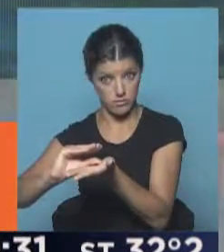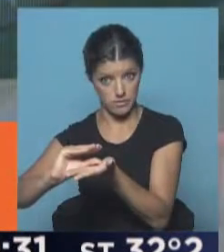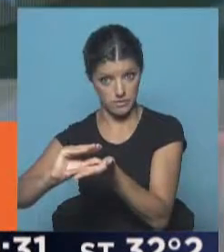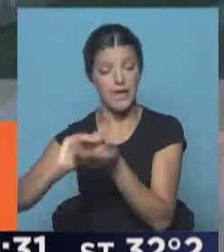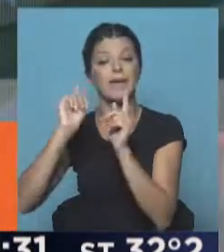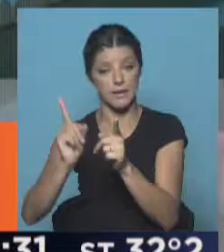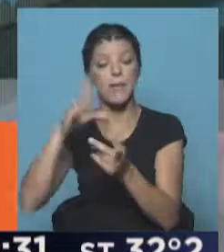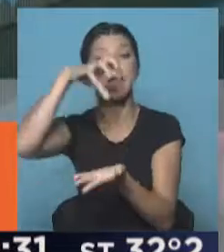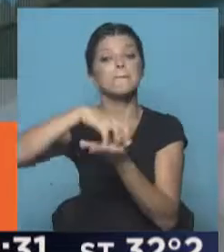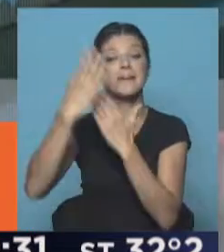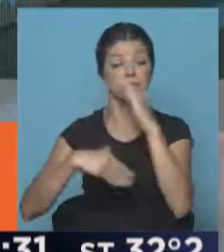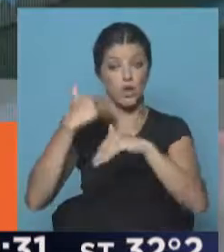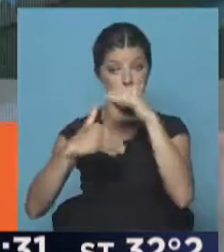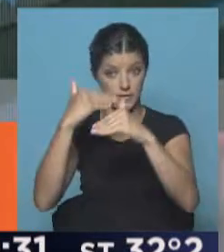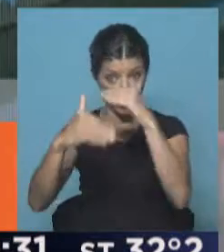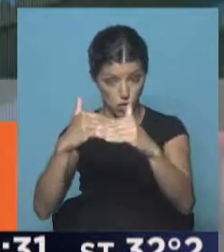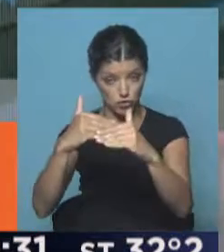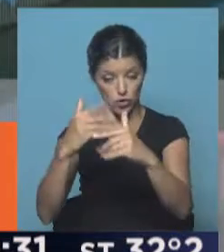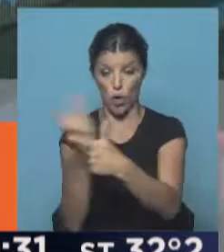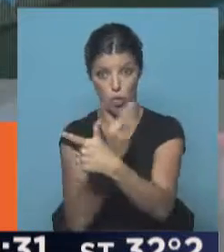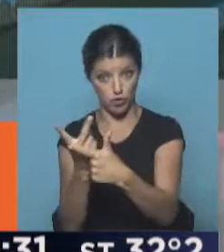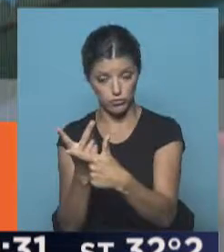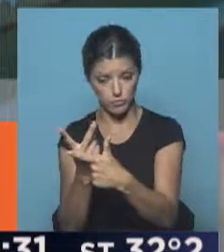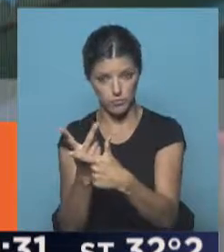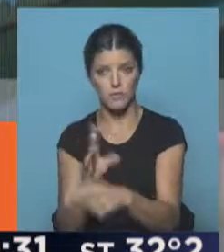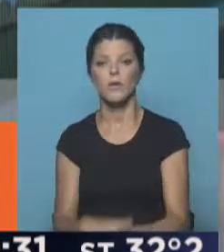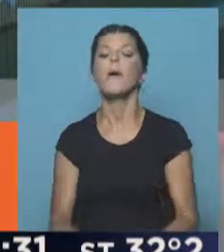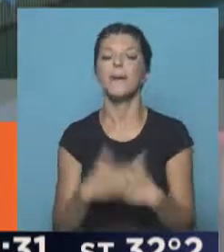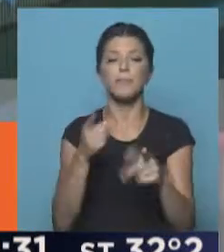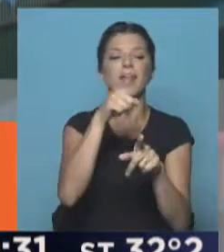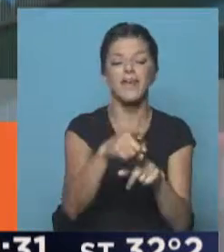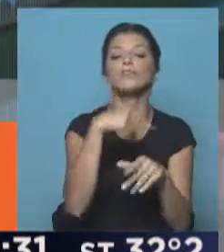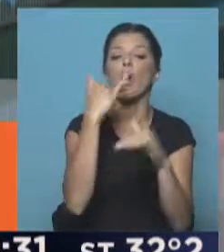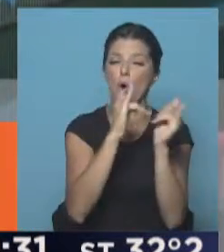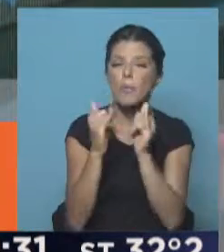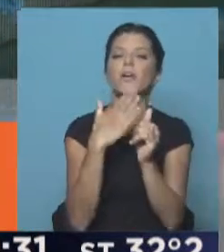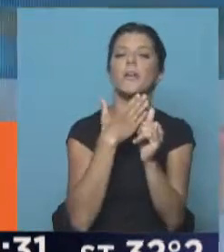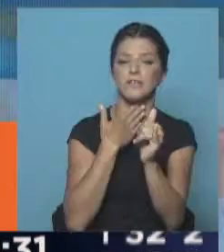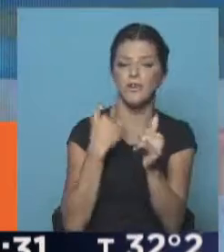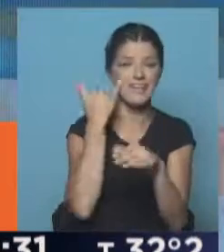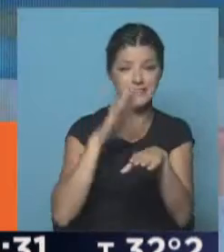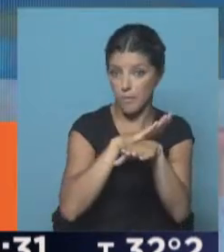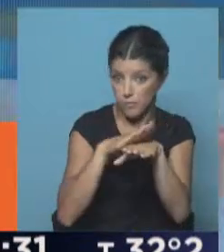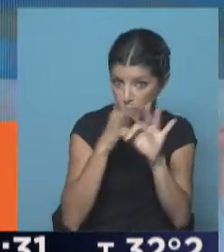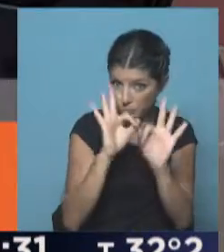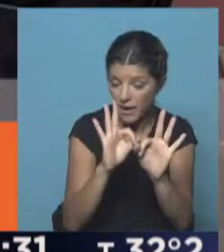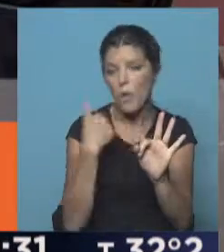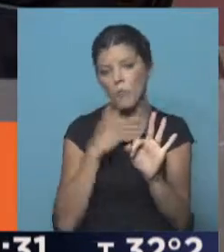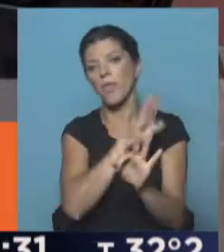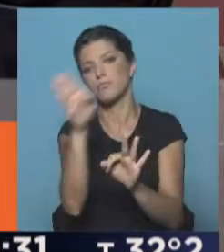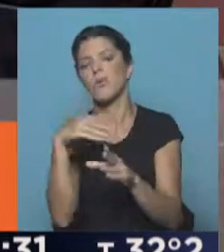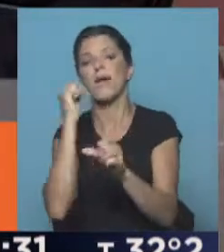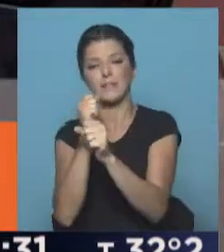desarrollo que conduce la ministra carolina stanley para poder llegar insertar a los jóvenes que ya están en proceso de recuperación ojalá